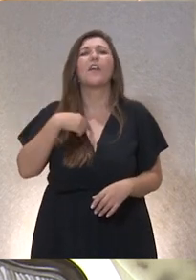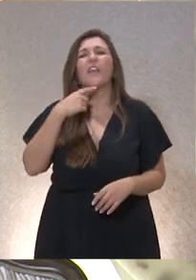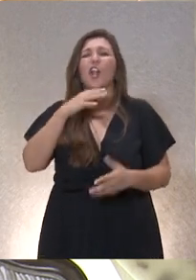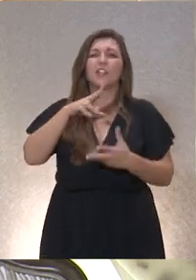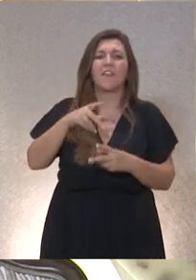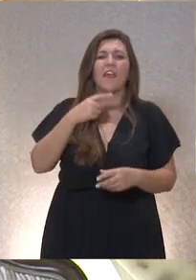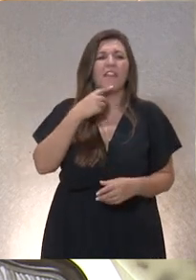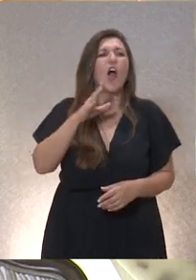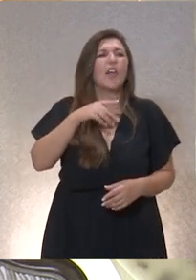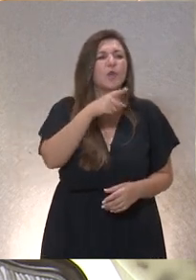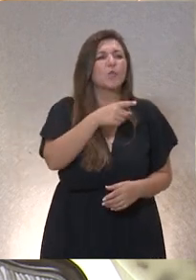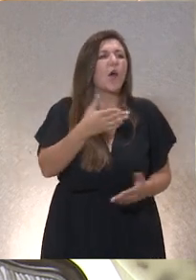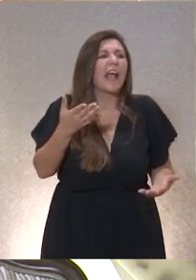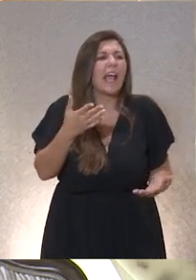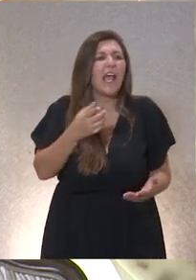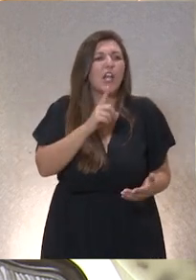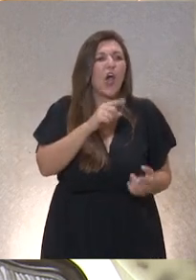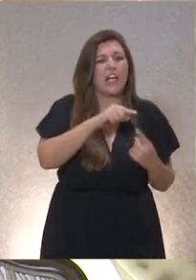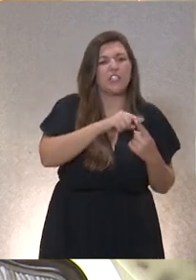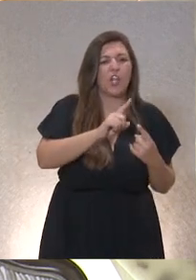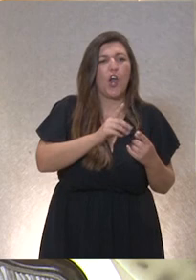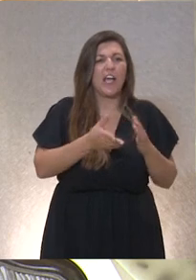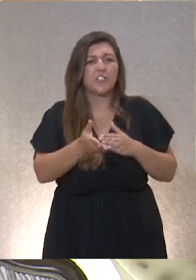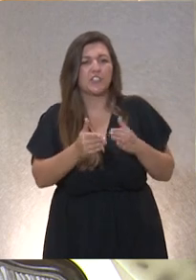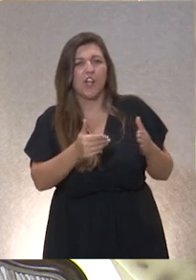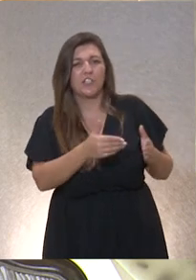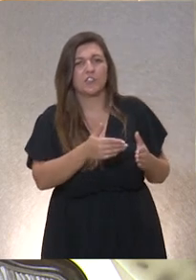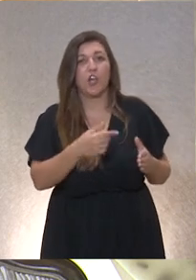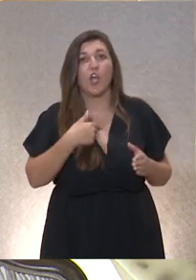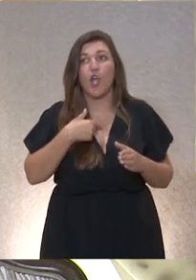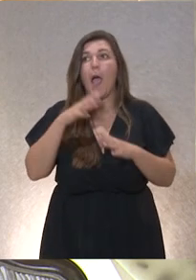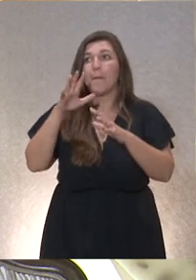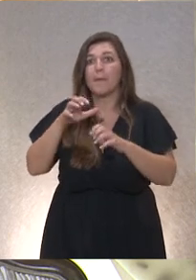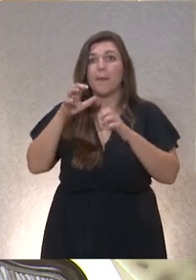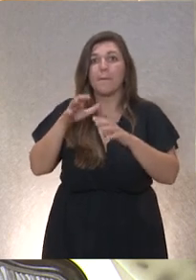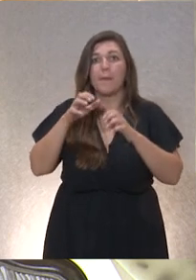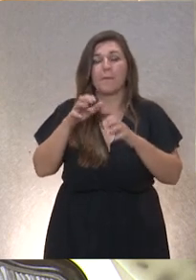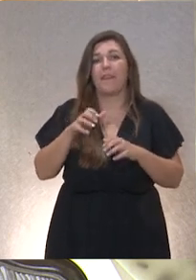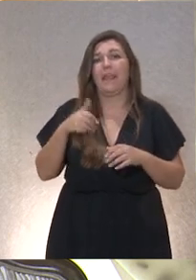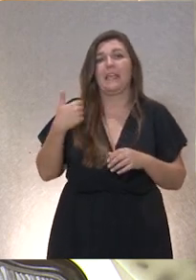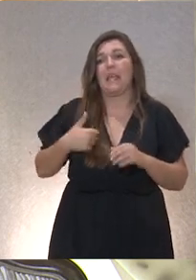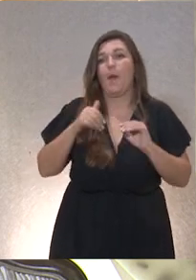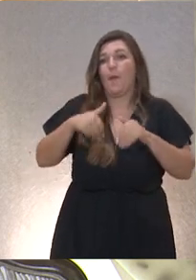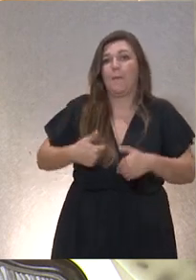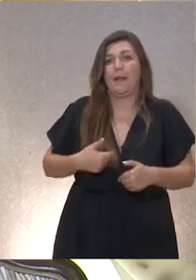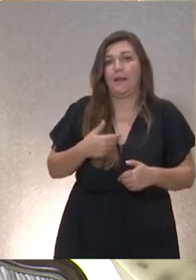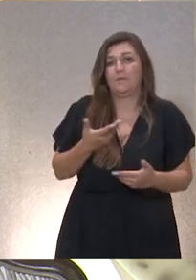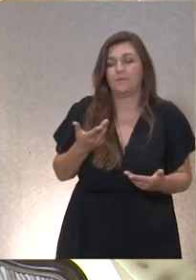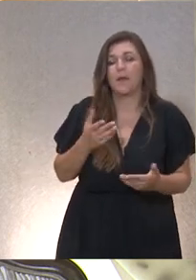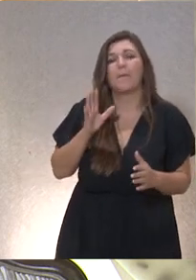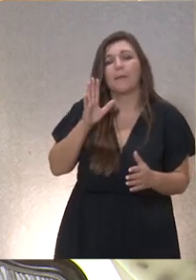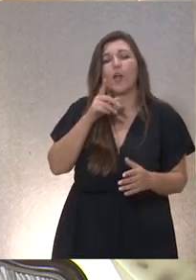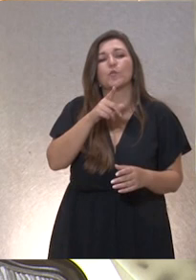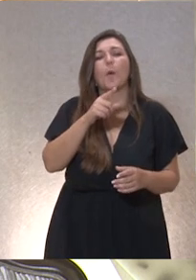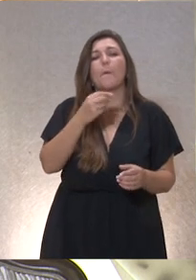tú no te enteras hay que empezar por aquí no por aquí y y aprendí ya no volvía pero respondiendo a tu